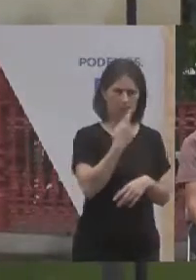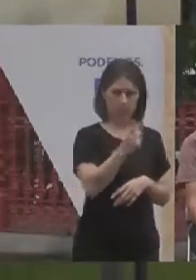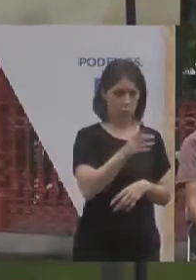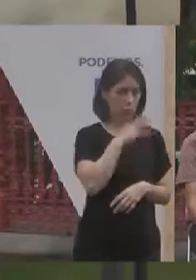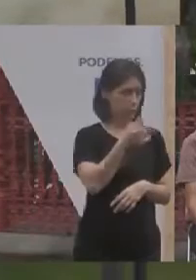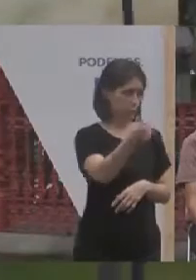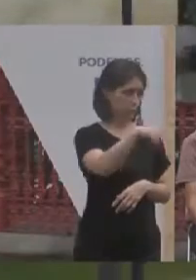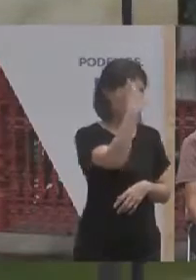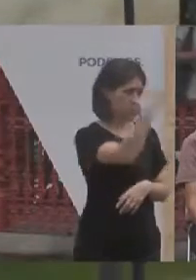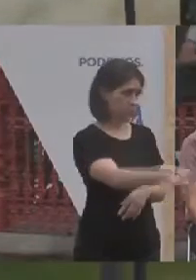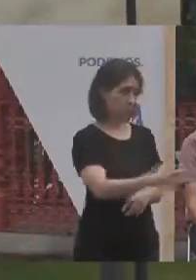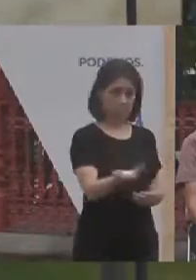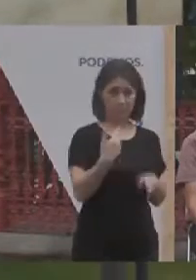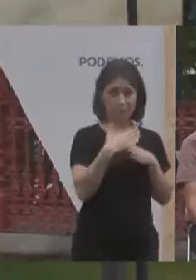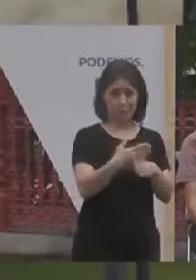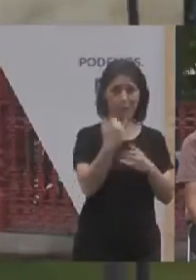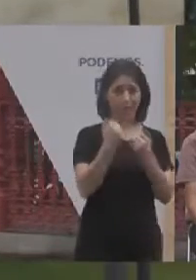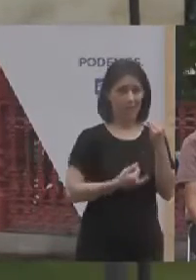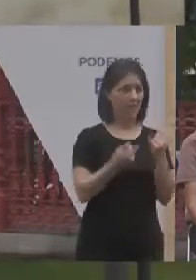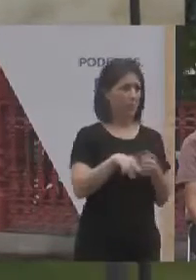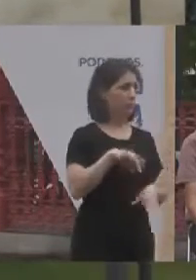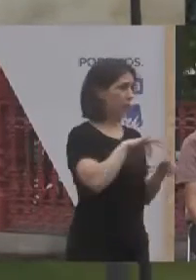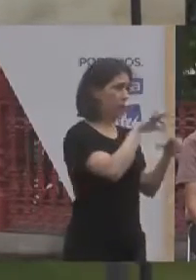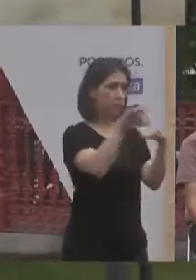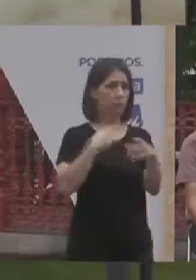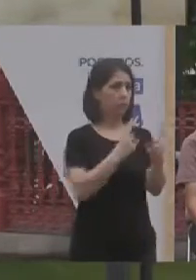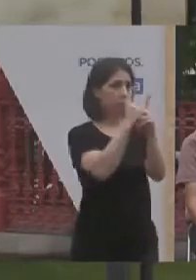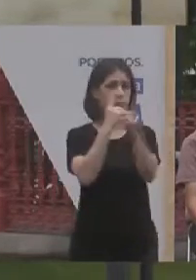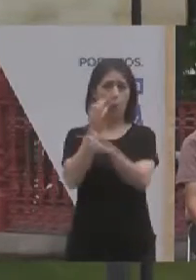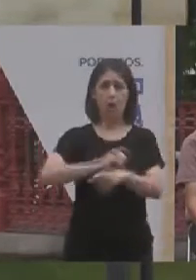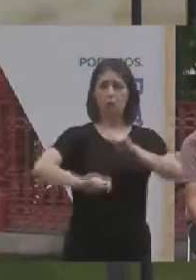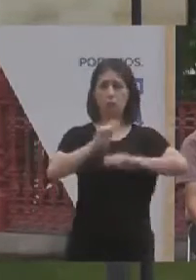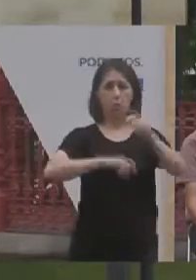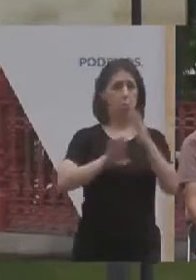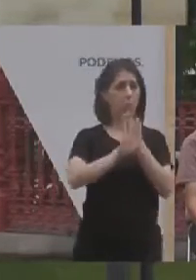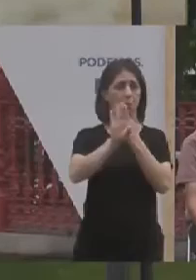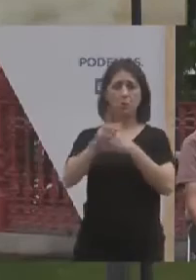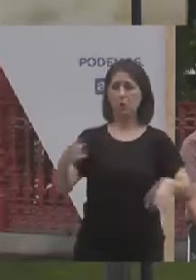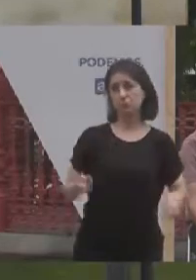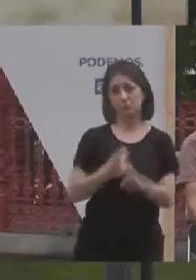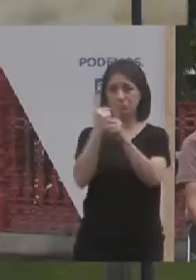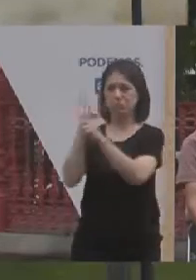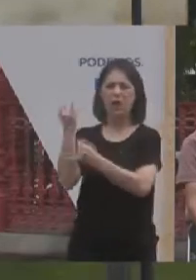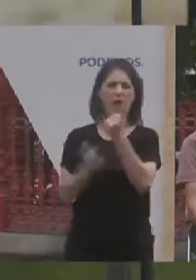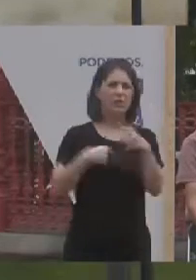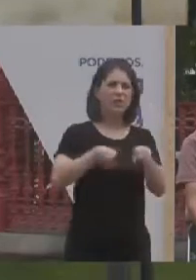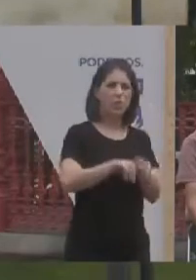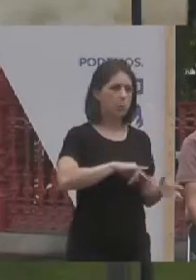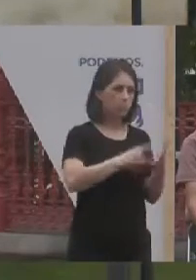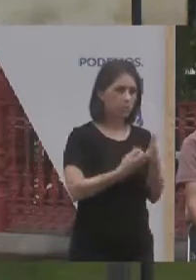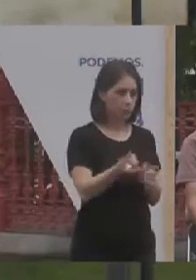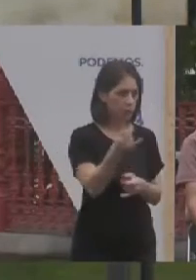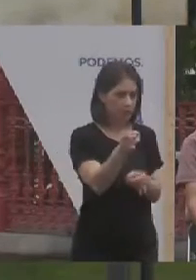perfectamente cal é, e o podedes encontrar en calquera cafetería ou en calquera asociación de veciños da vez. Un aparato de captación, un